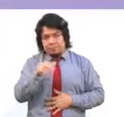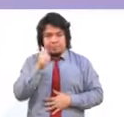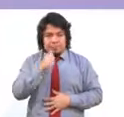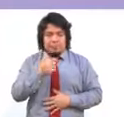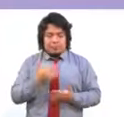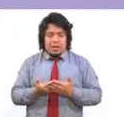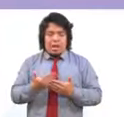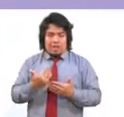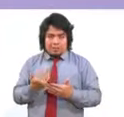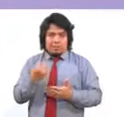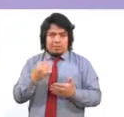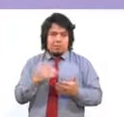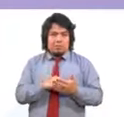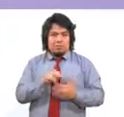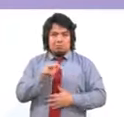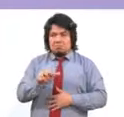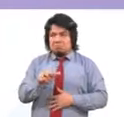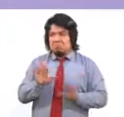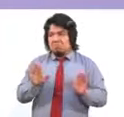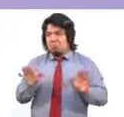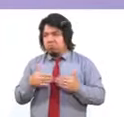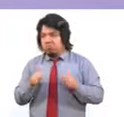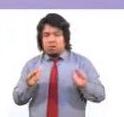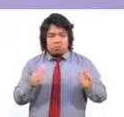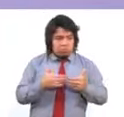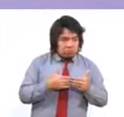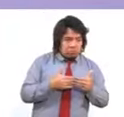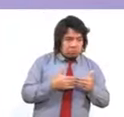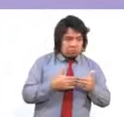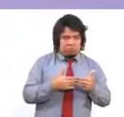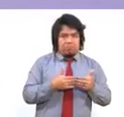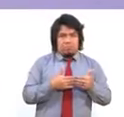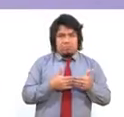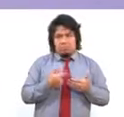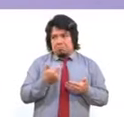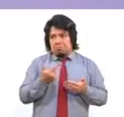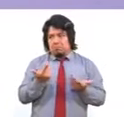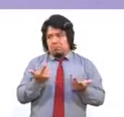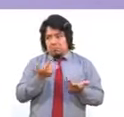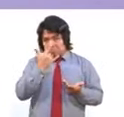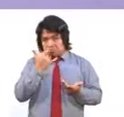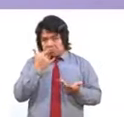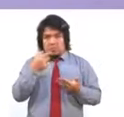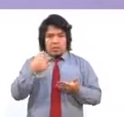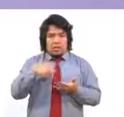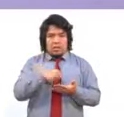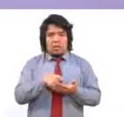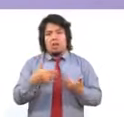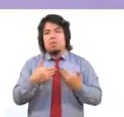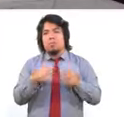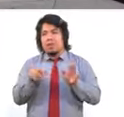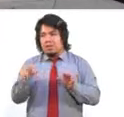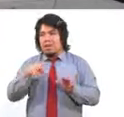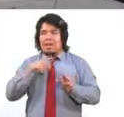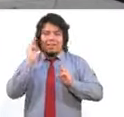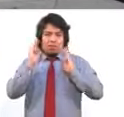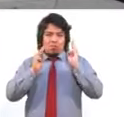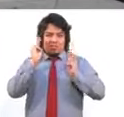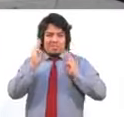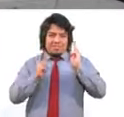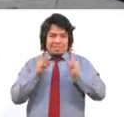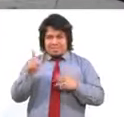nosotros llegáramos, era un espacio cerrado y nosotros lo abrimos, tiene el Museo de Cabildos